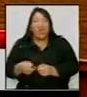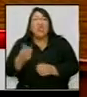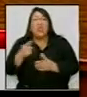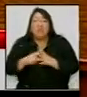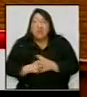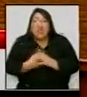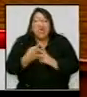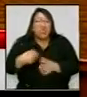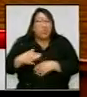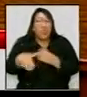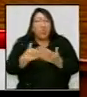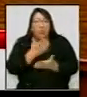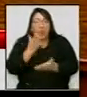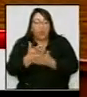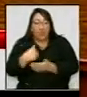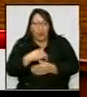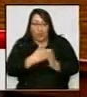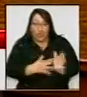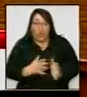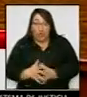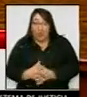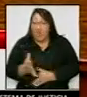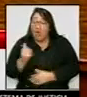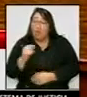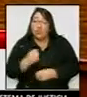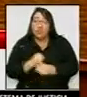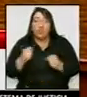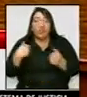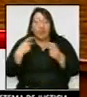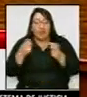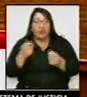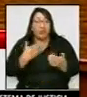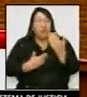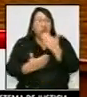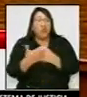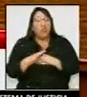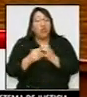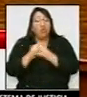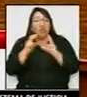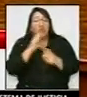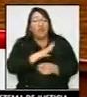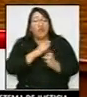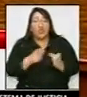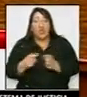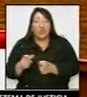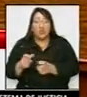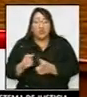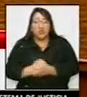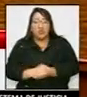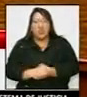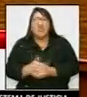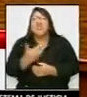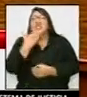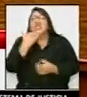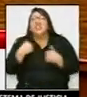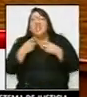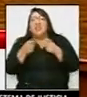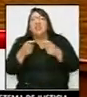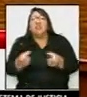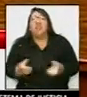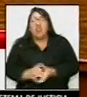en un ordenamiento como el nuestro, donde hay un sistema de contrapesos y mutuas fiscalizaciones, ¿quién debe